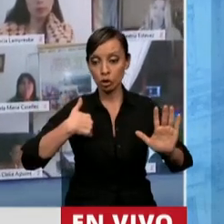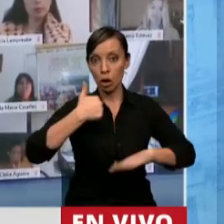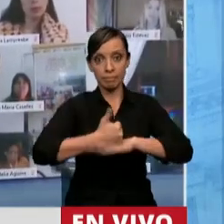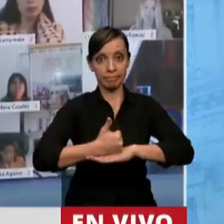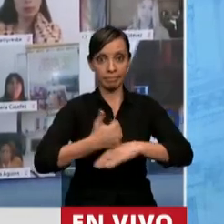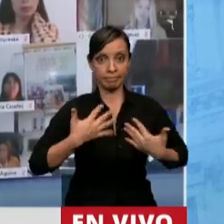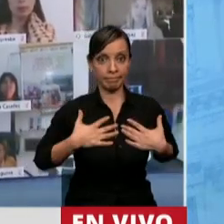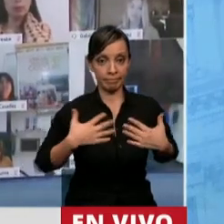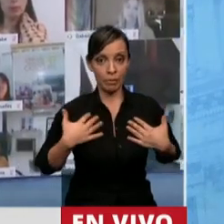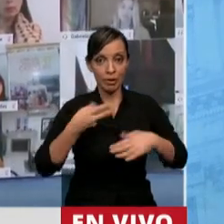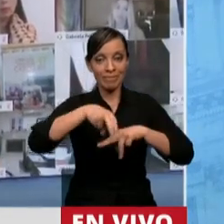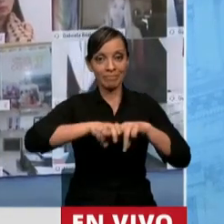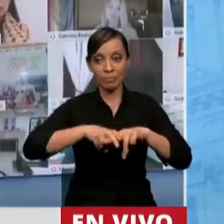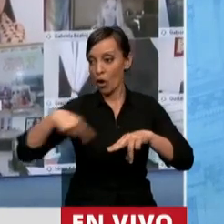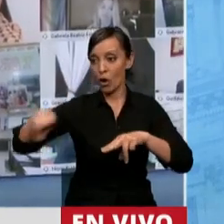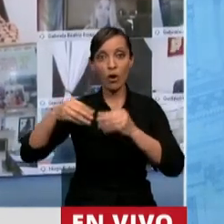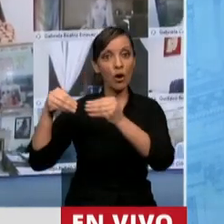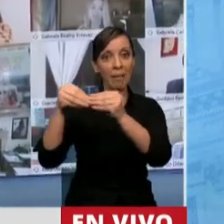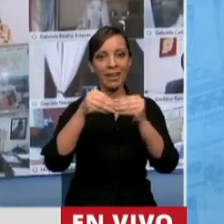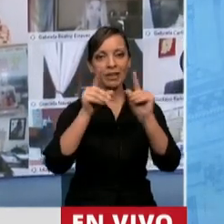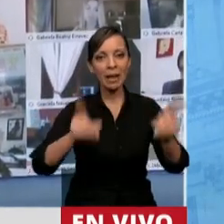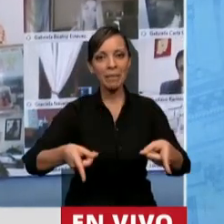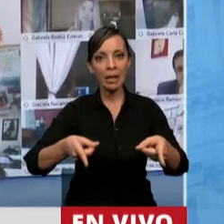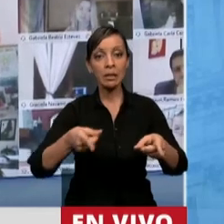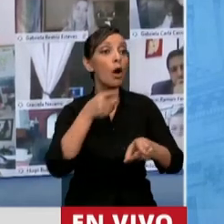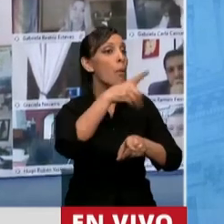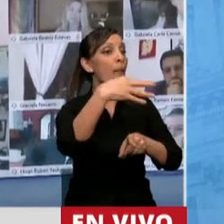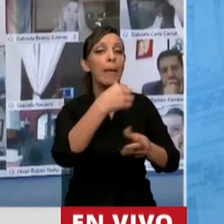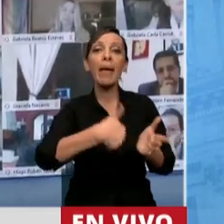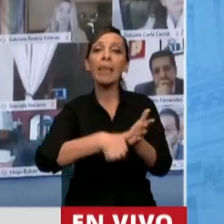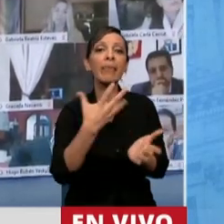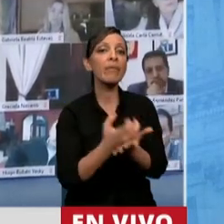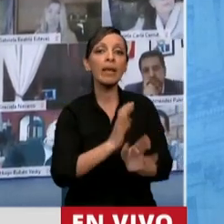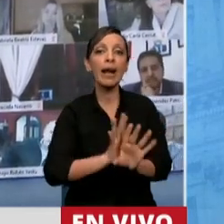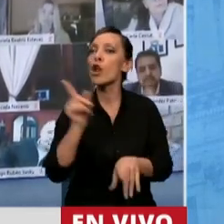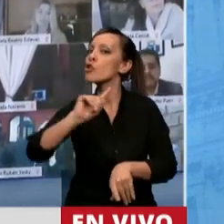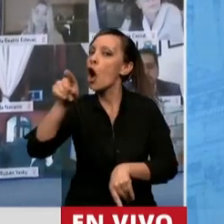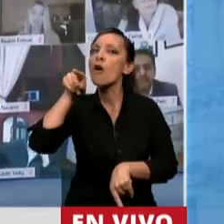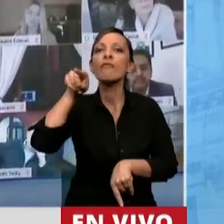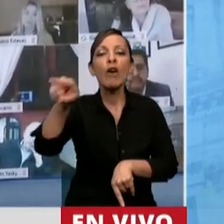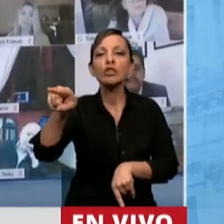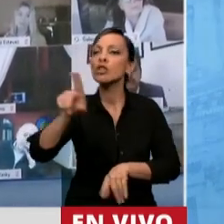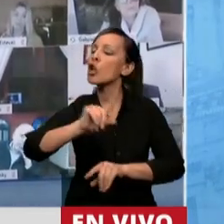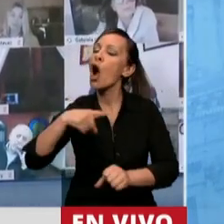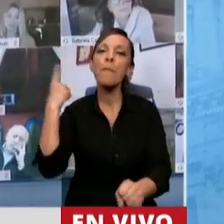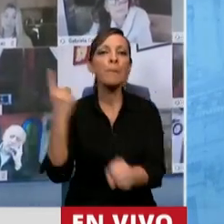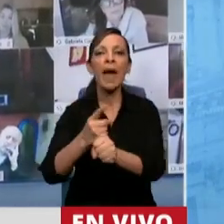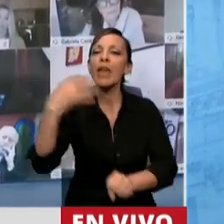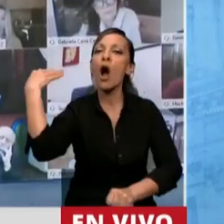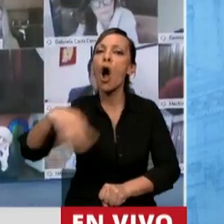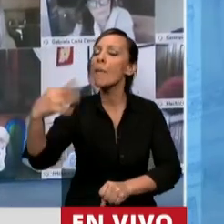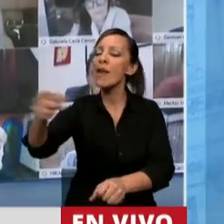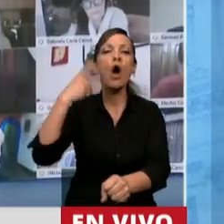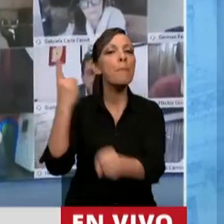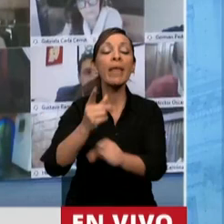presente en una banca. Están todos los compañeros Juntos por el Cambio presentes. Se tiene que no identificar, estamos, diputada. No, usted, señor presidente, no se nos tiene puede que obligar.